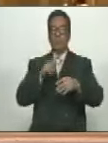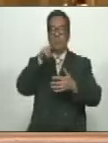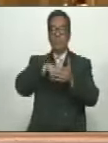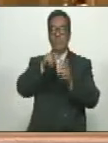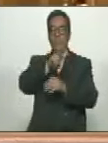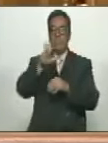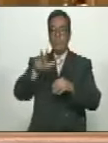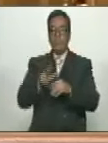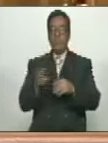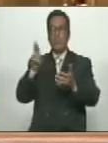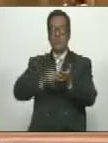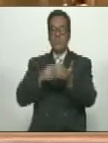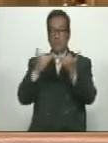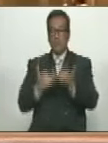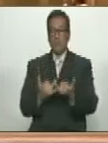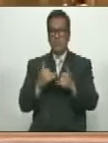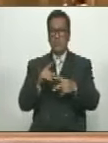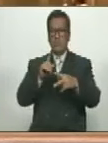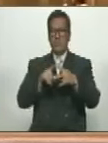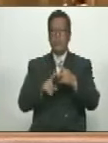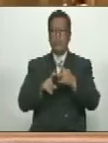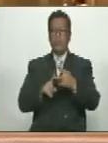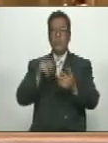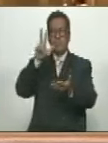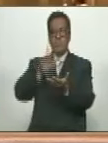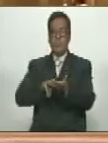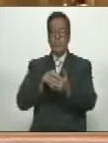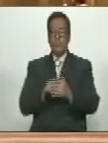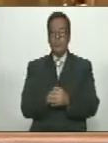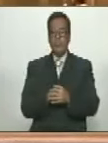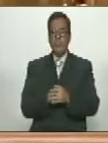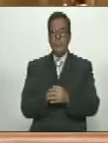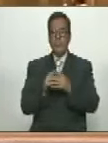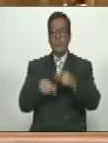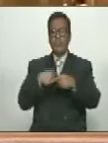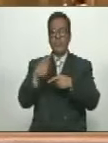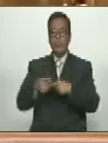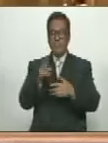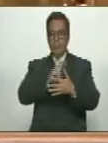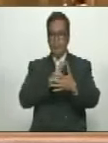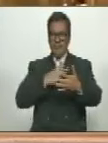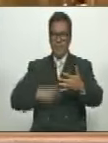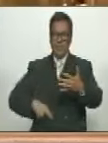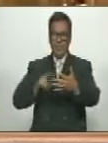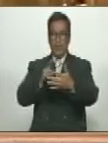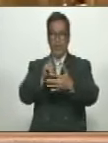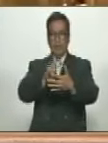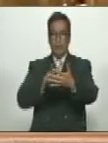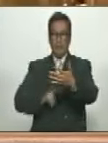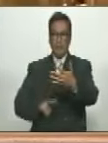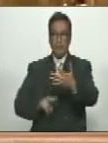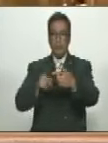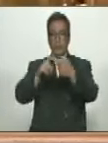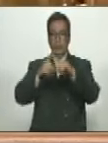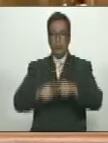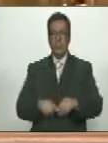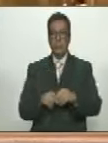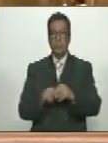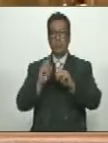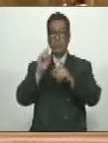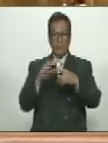2023. Una vez leída y sometida a votación, resultó aprobada. A continuación, el presidente ordenó dar lectura a la cuenta.